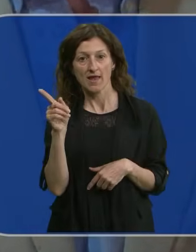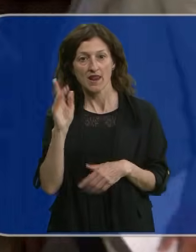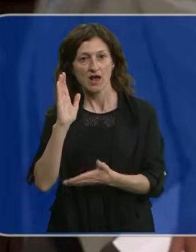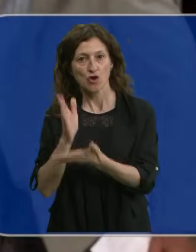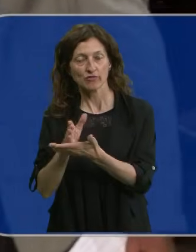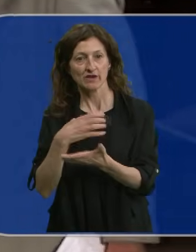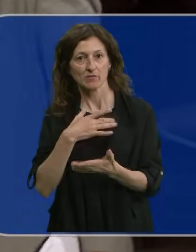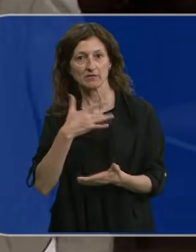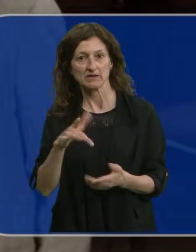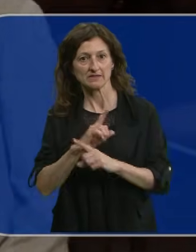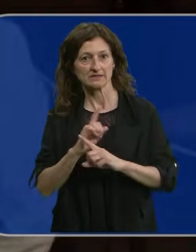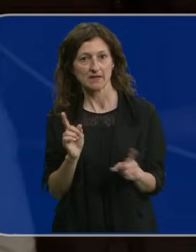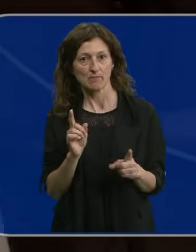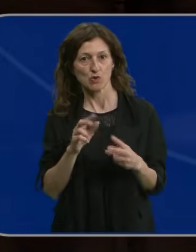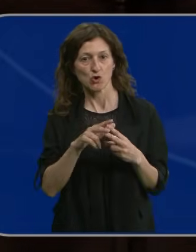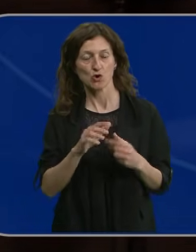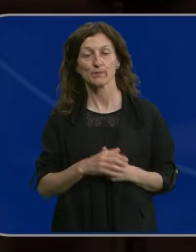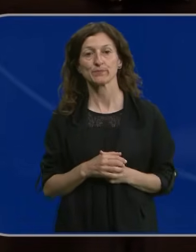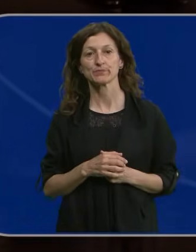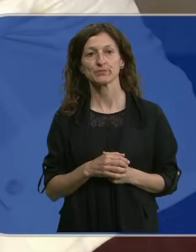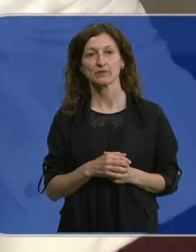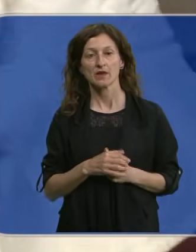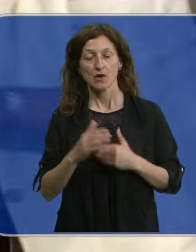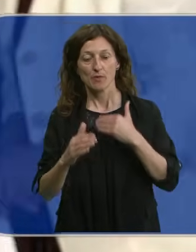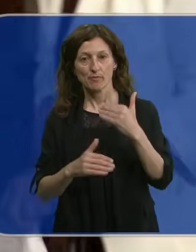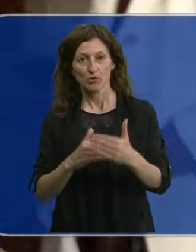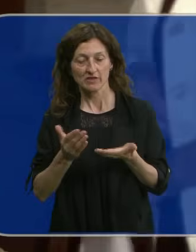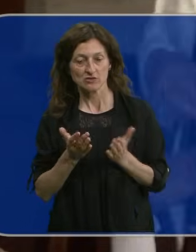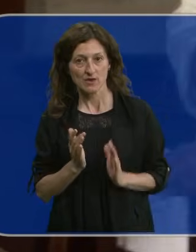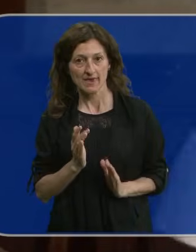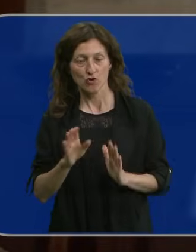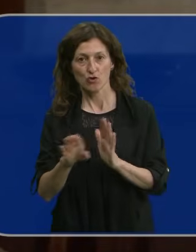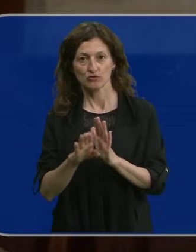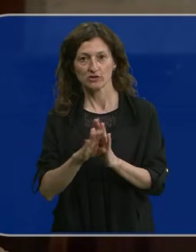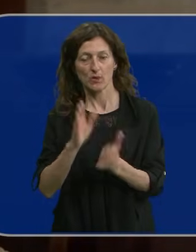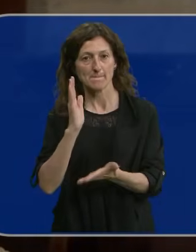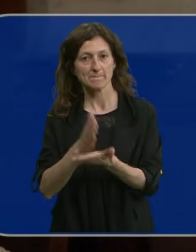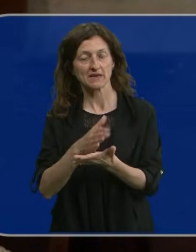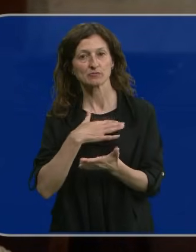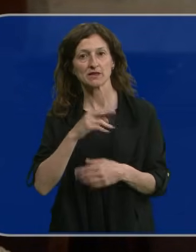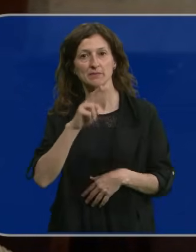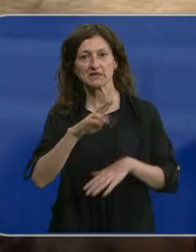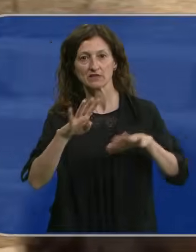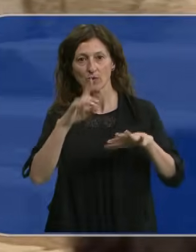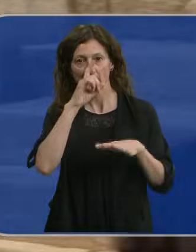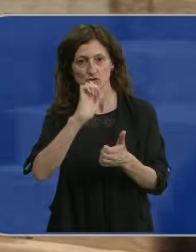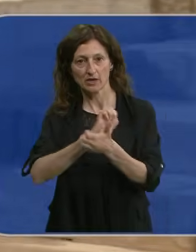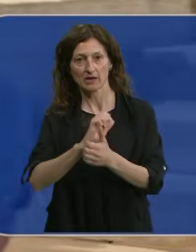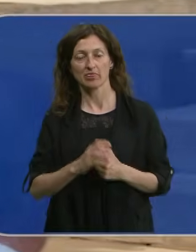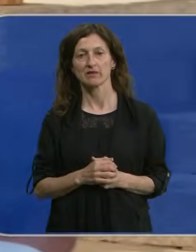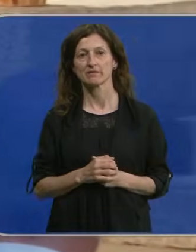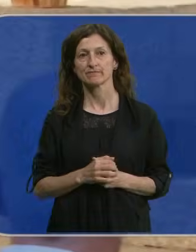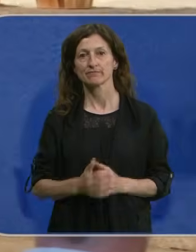ser condenado ni absuelto por estos hechos. Sí que sigue el proceso contra sus hijos, que afrontan penas de hasta 29 años de cárcel.